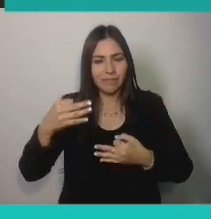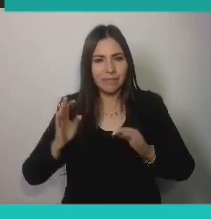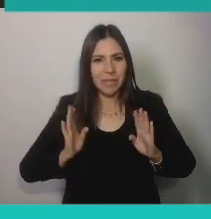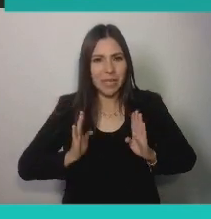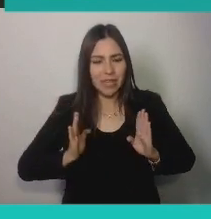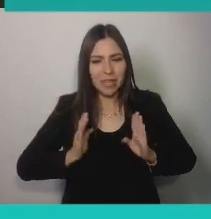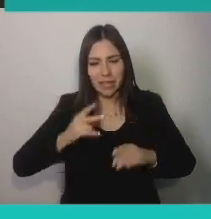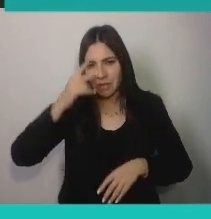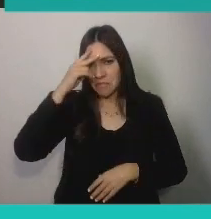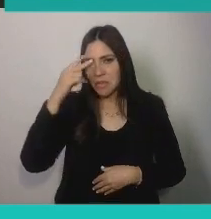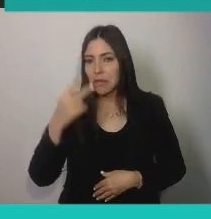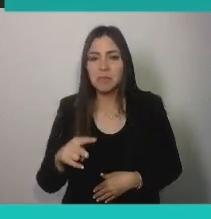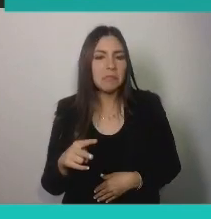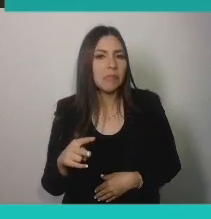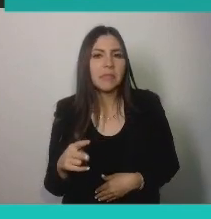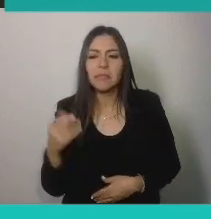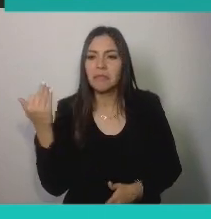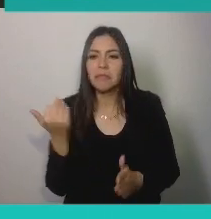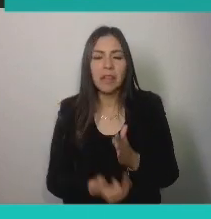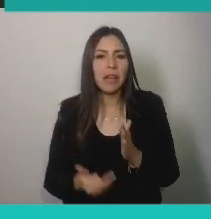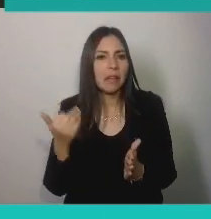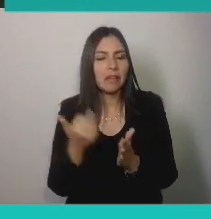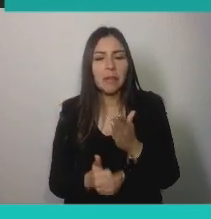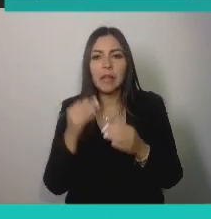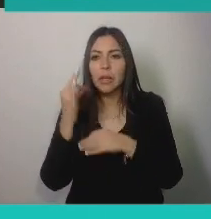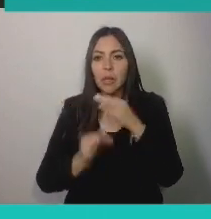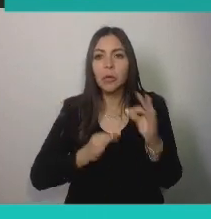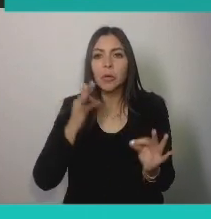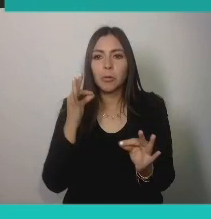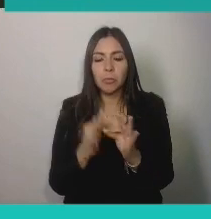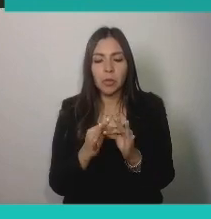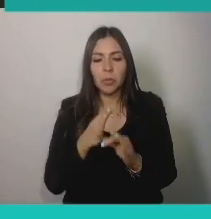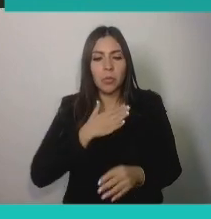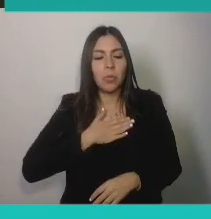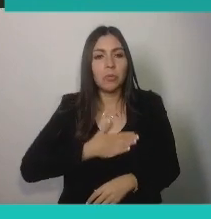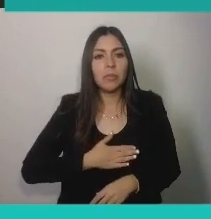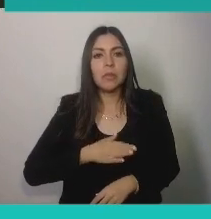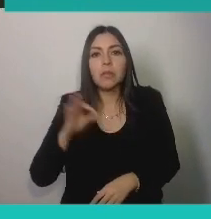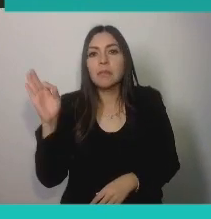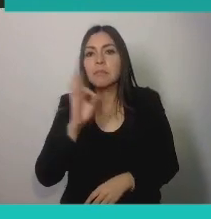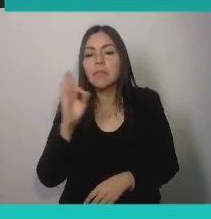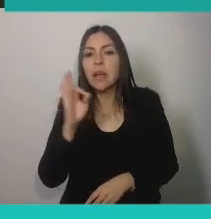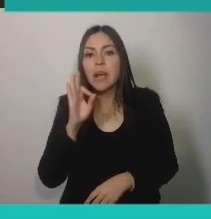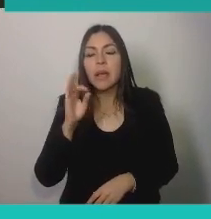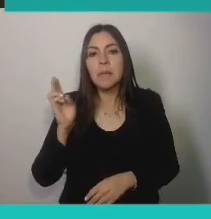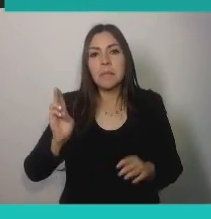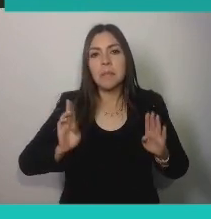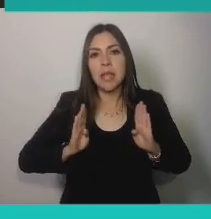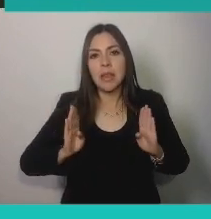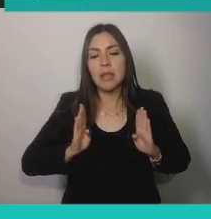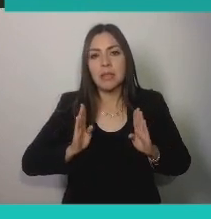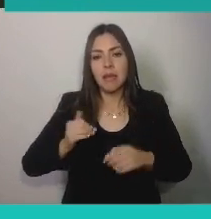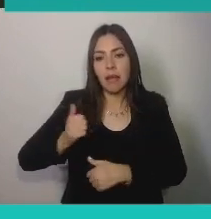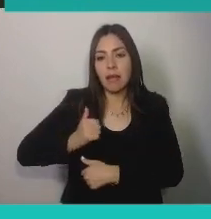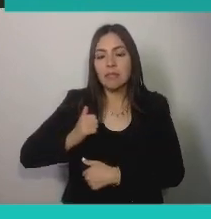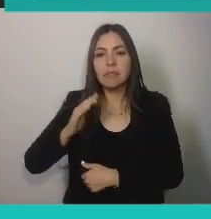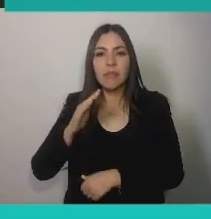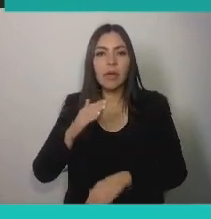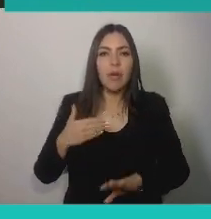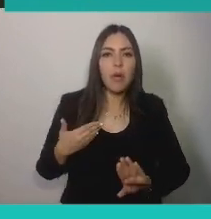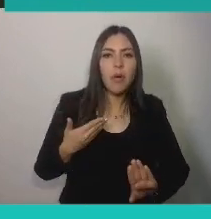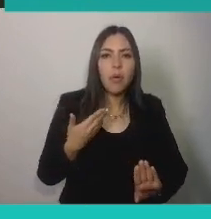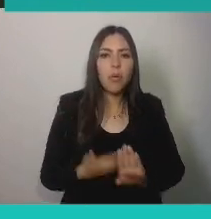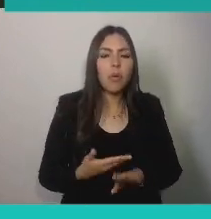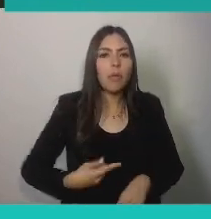de cumplir con la obligación principal de impartir justicia en casos de abusos de militares contra personal de la